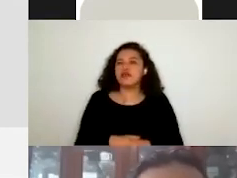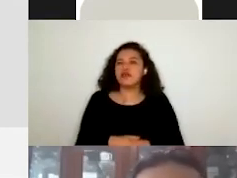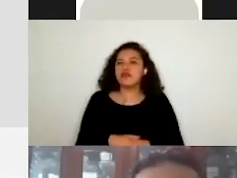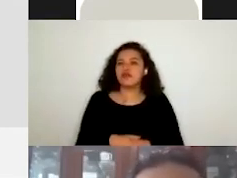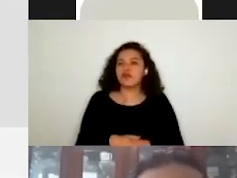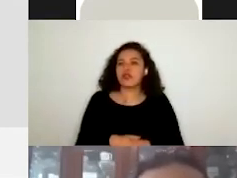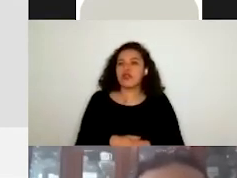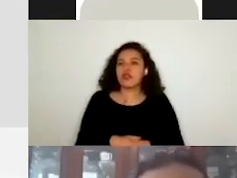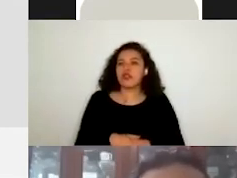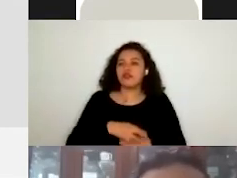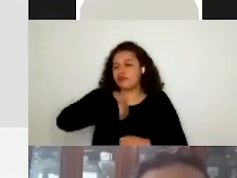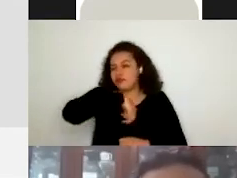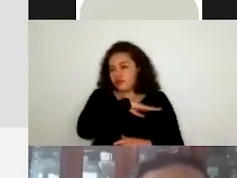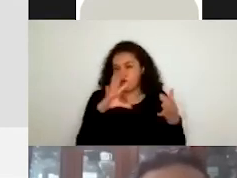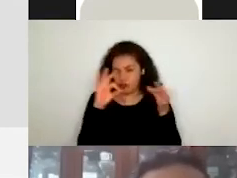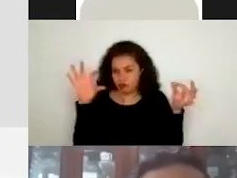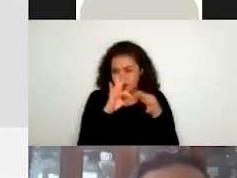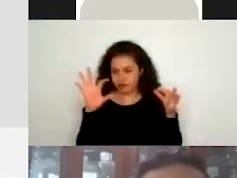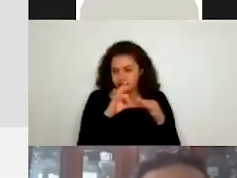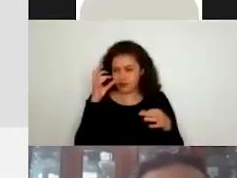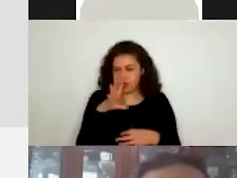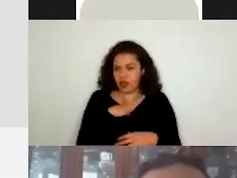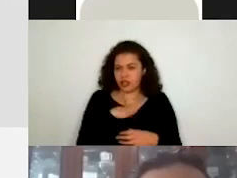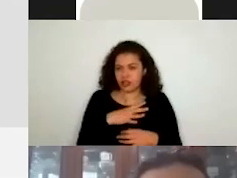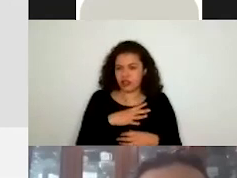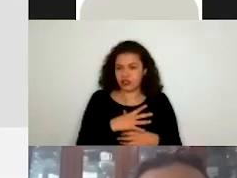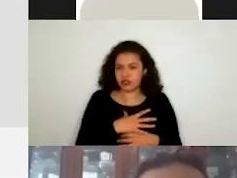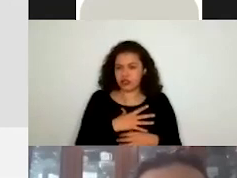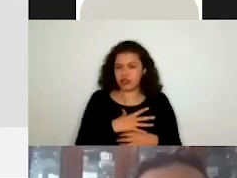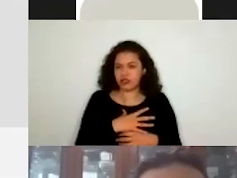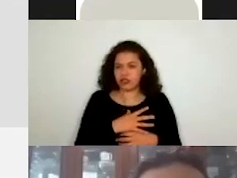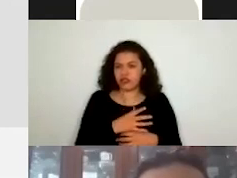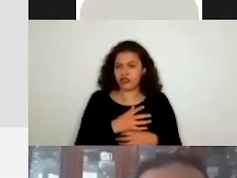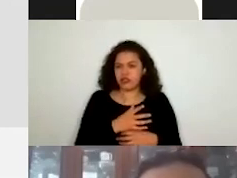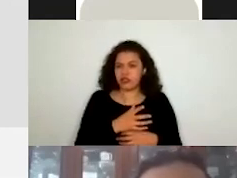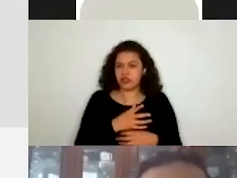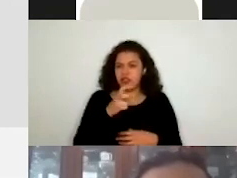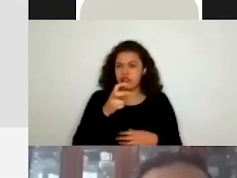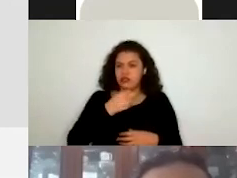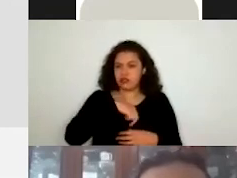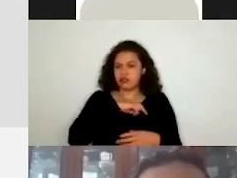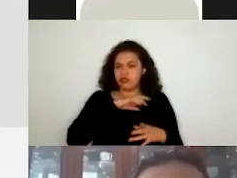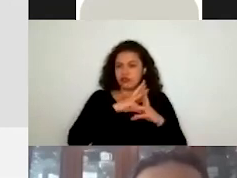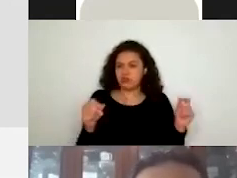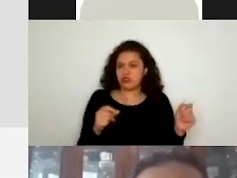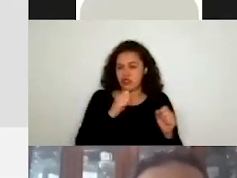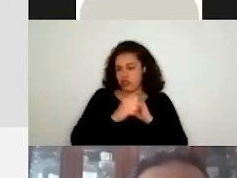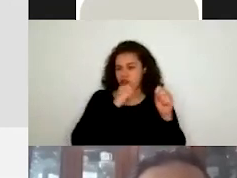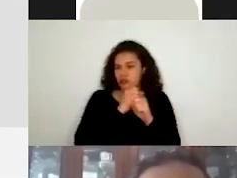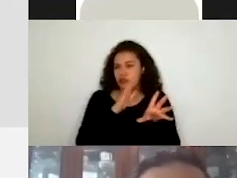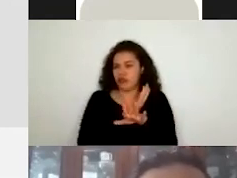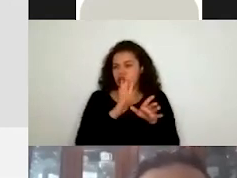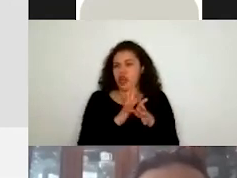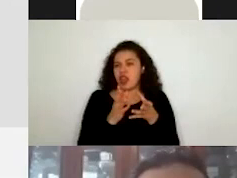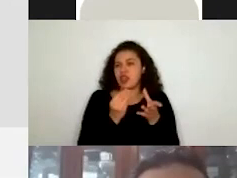que describamos, si se dan cuenta, estos incisos. Año de construcción, tipo de